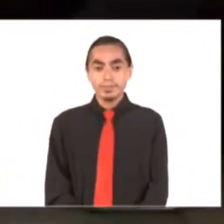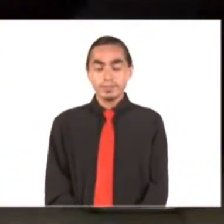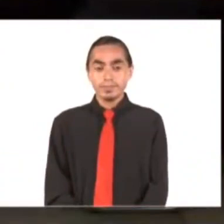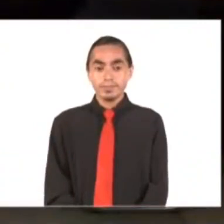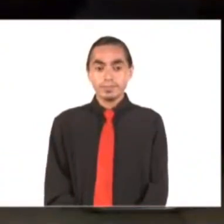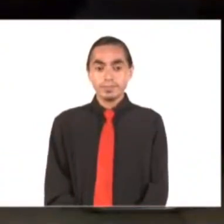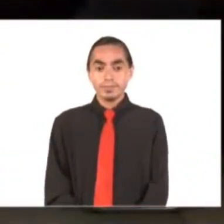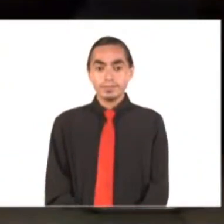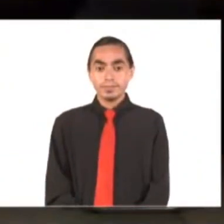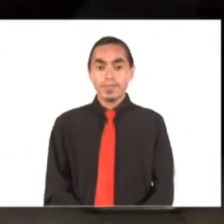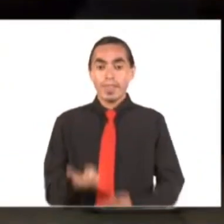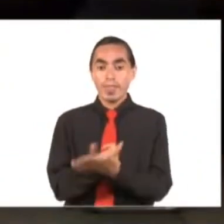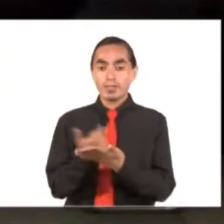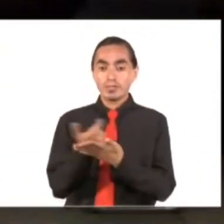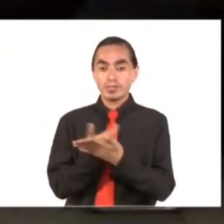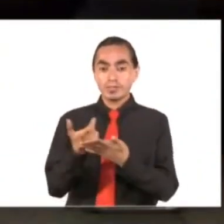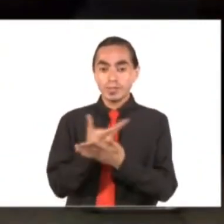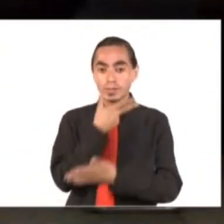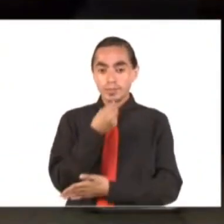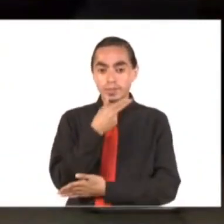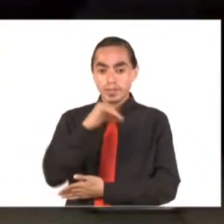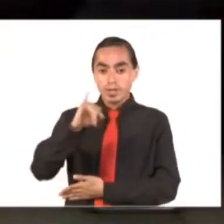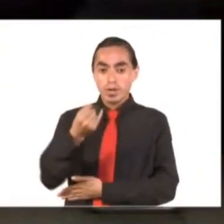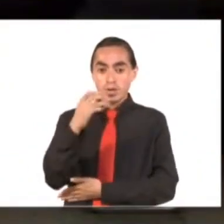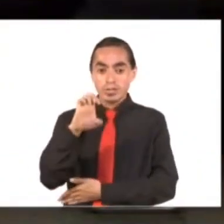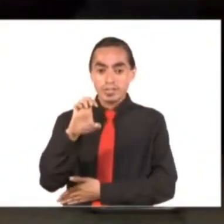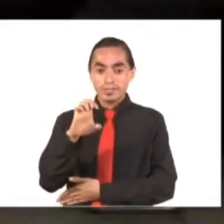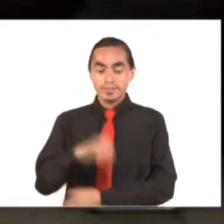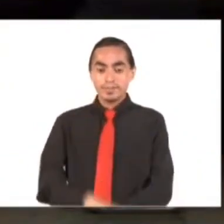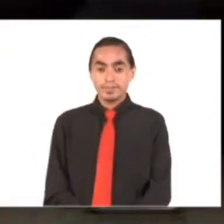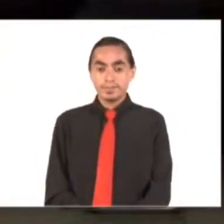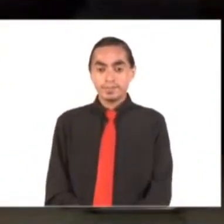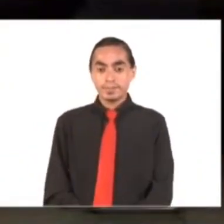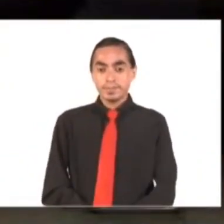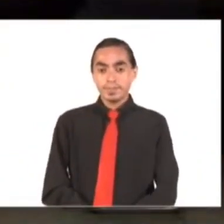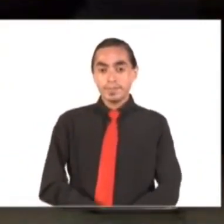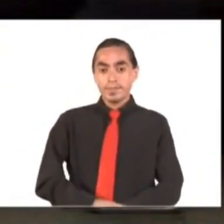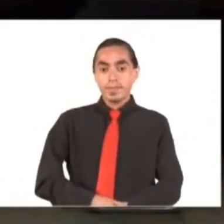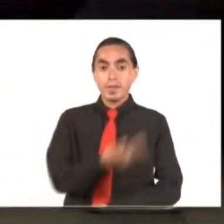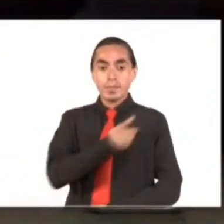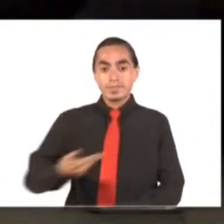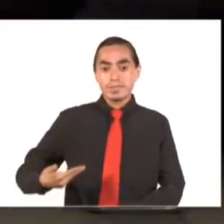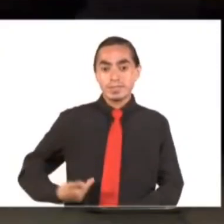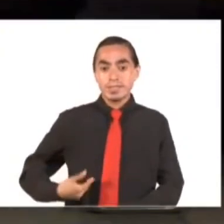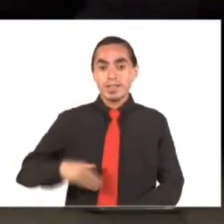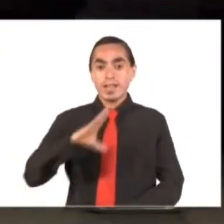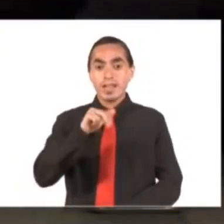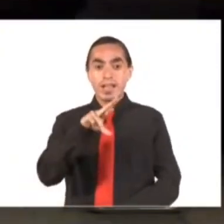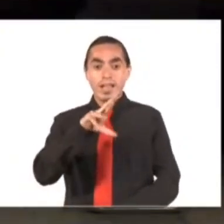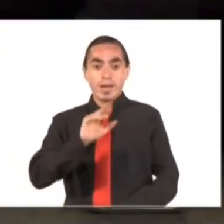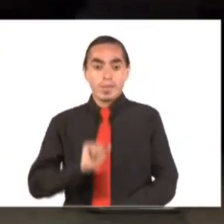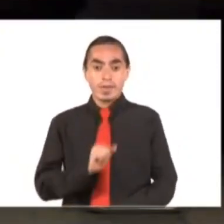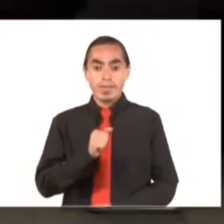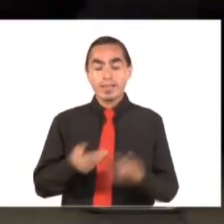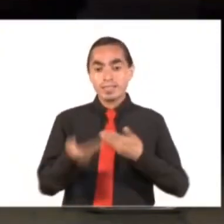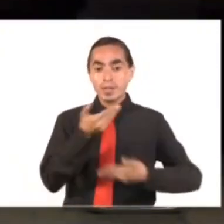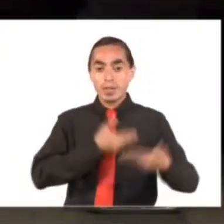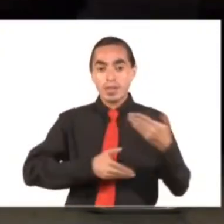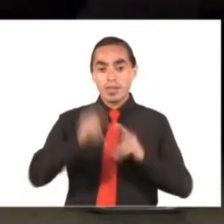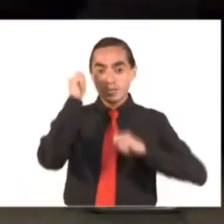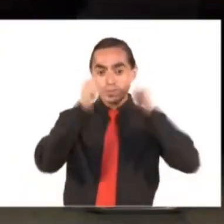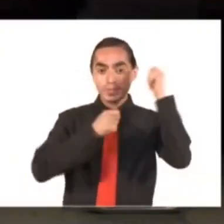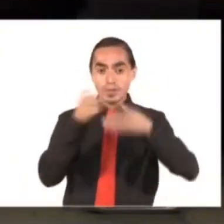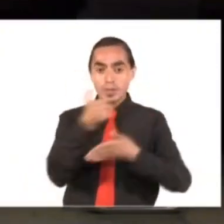El contador José de Jesús Rodríguez Cárdenas, presidente de la Cámara Nacional de Comercio, Servicios y Turismo de la Ciudad de México